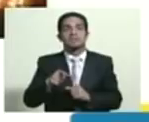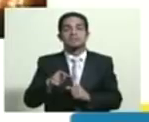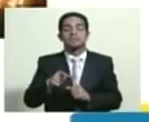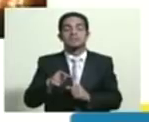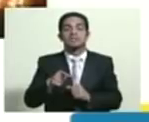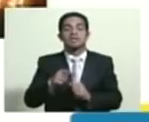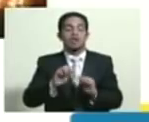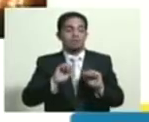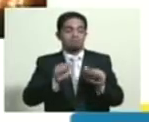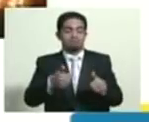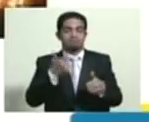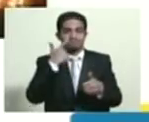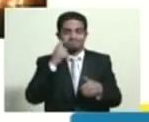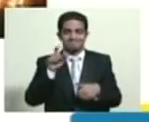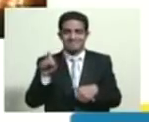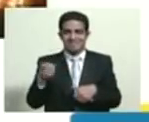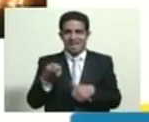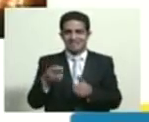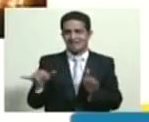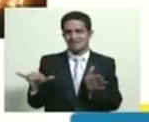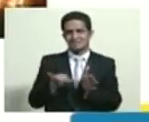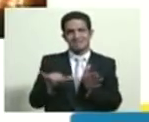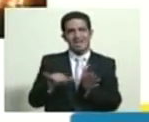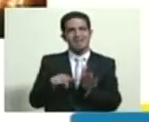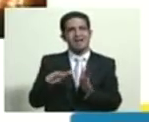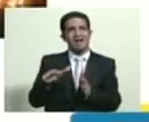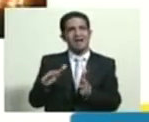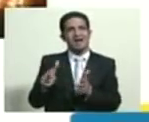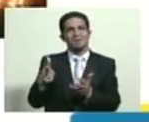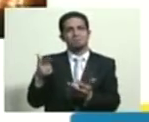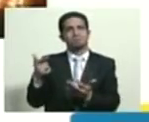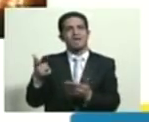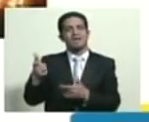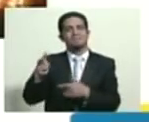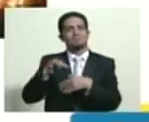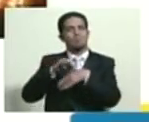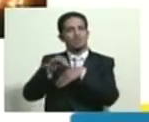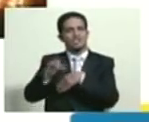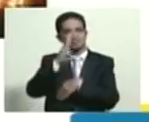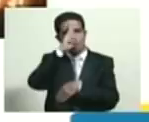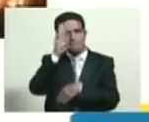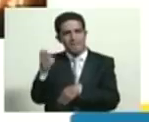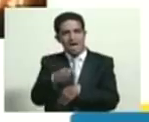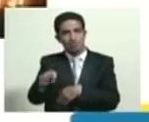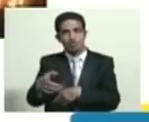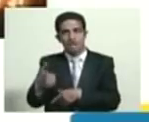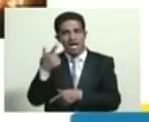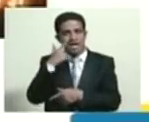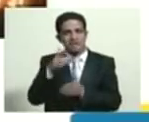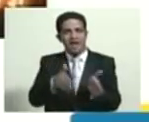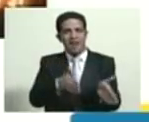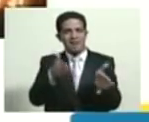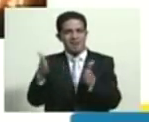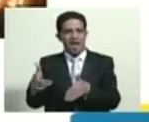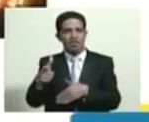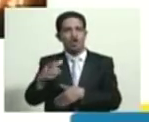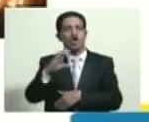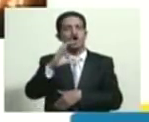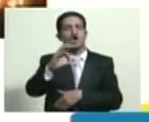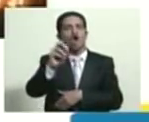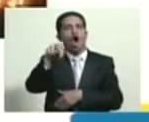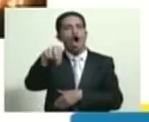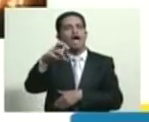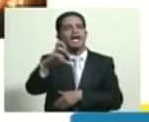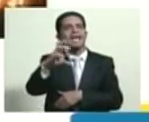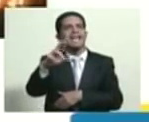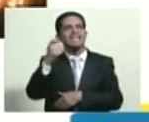gas aledaña a una subestación llamada Humboldt en el municipio de Baruta, al lado del centro comercial Concresa,